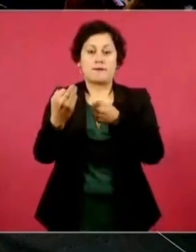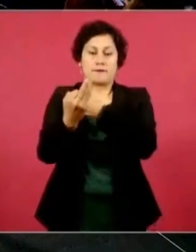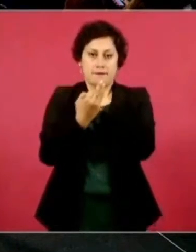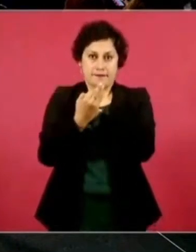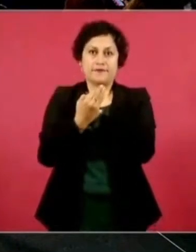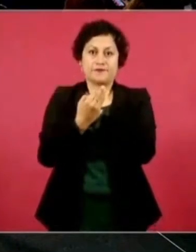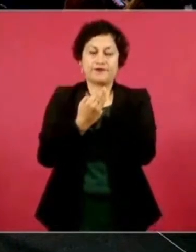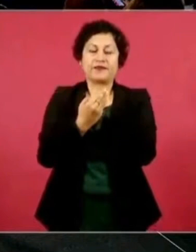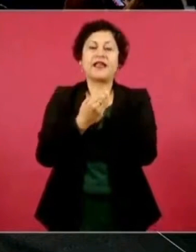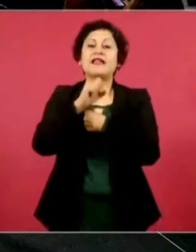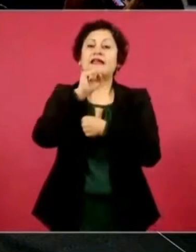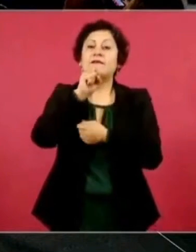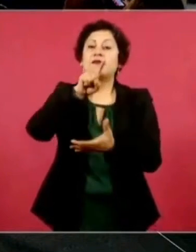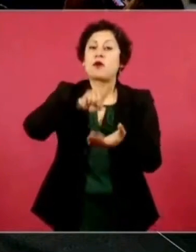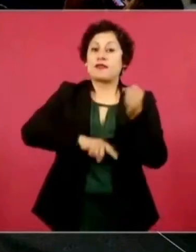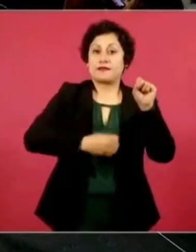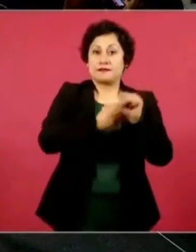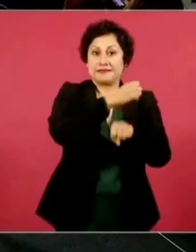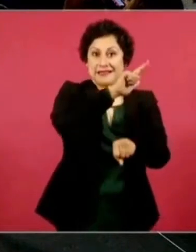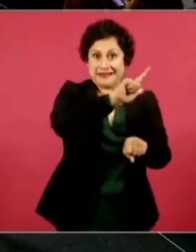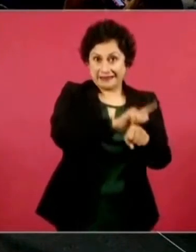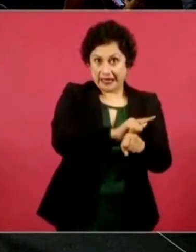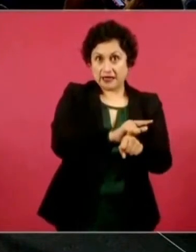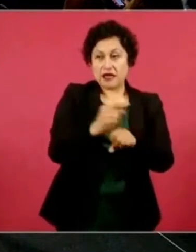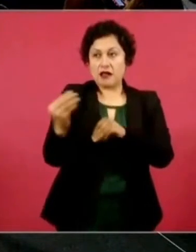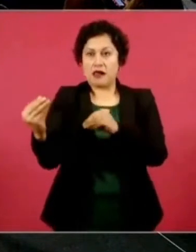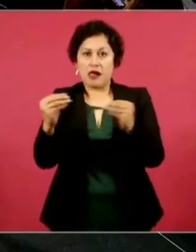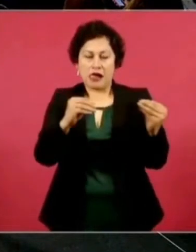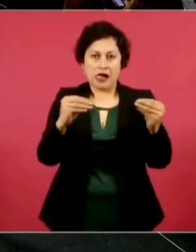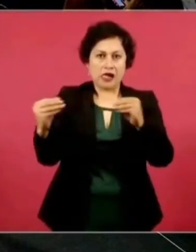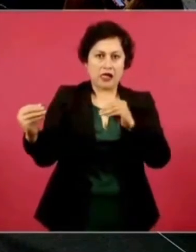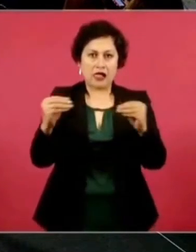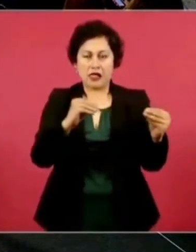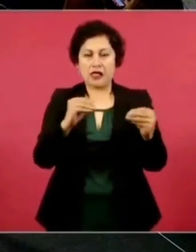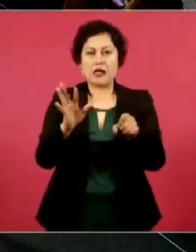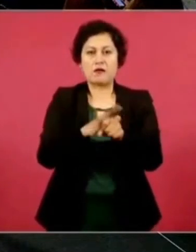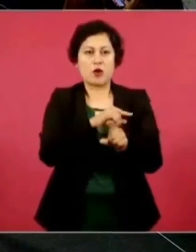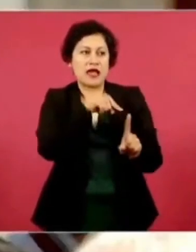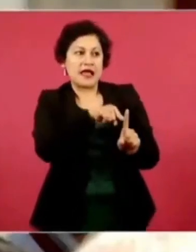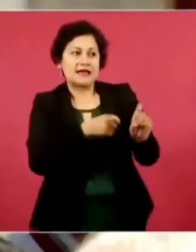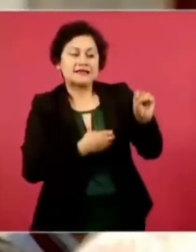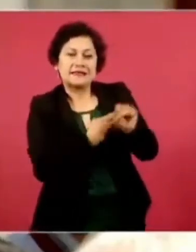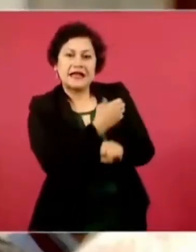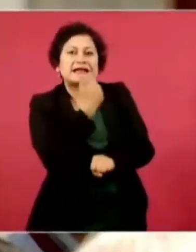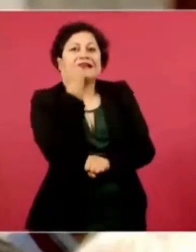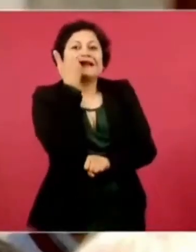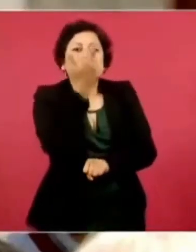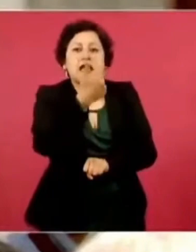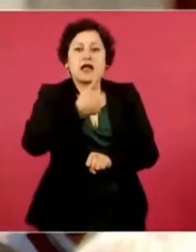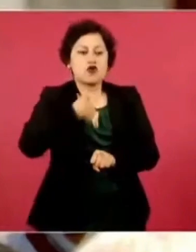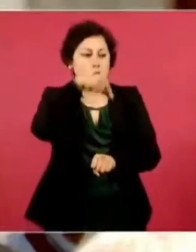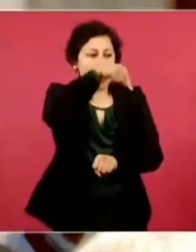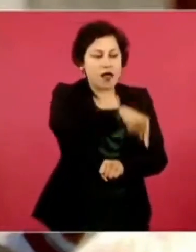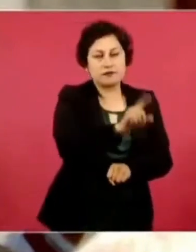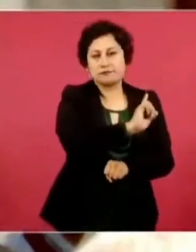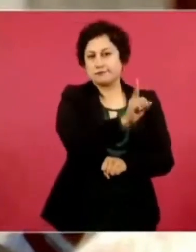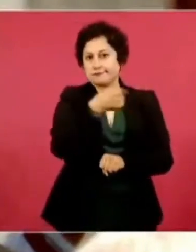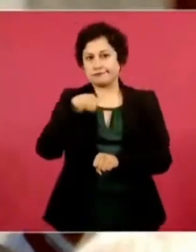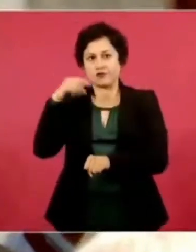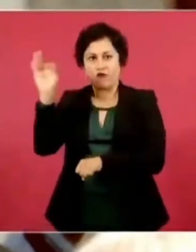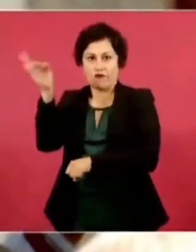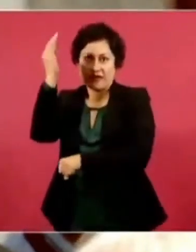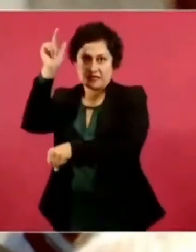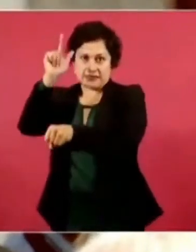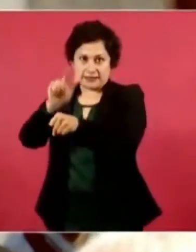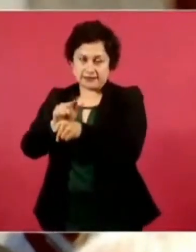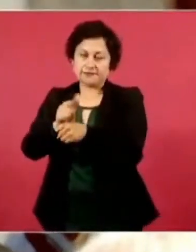porque querían que se levantara la denuncia en la Fiscalía General de Jalisco. Total, vamos a dar a la Fiscalía General de la